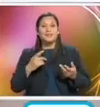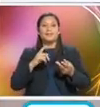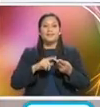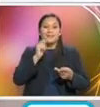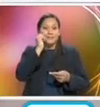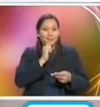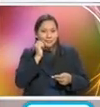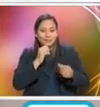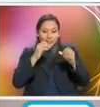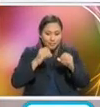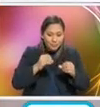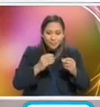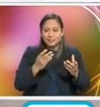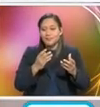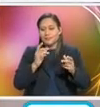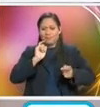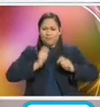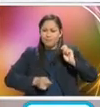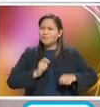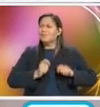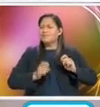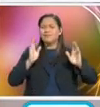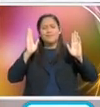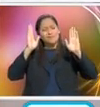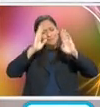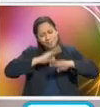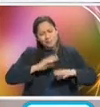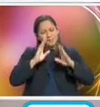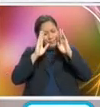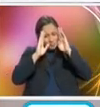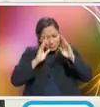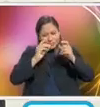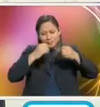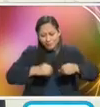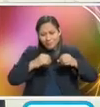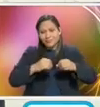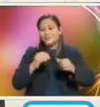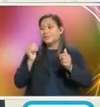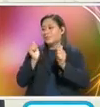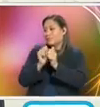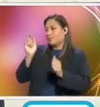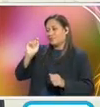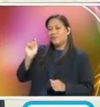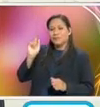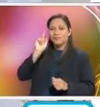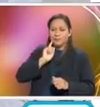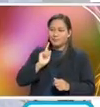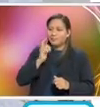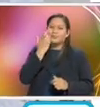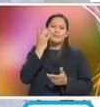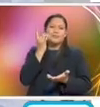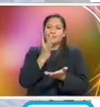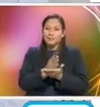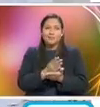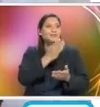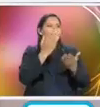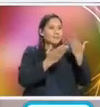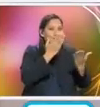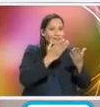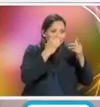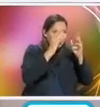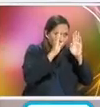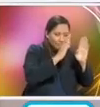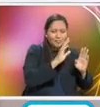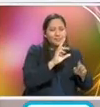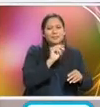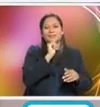sin preocuparte por nada más que por tocar música y por estar con una chica. El 69 más Sí. o menos. Él lo dice, se llama 1969. Summer of 69. En México se